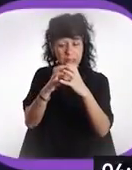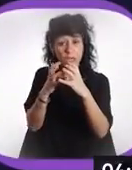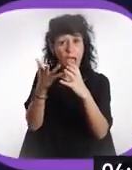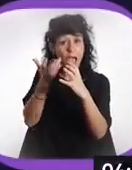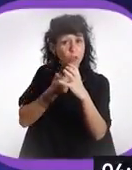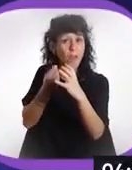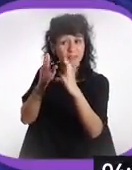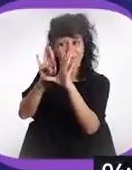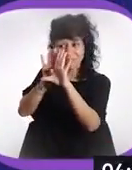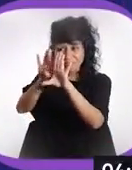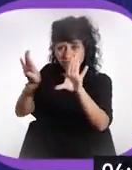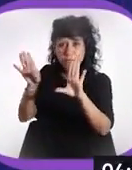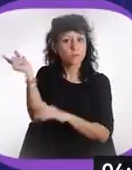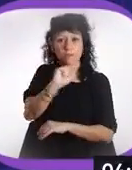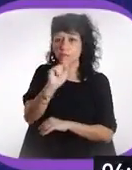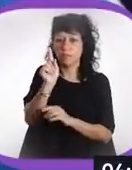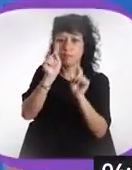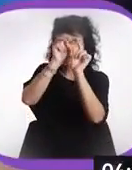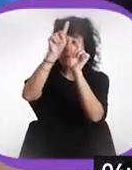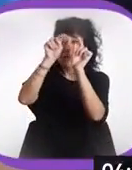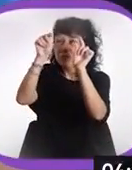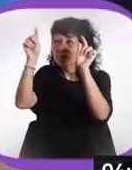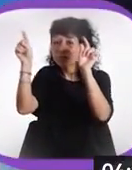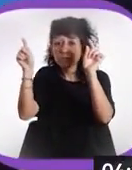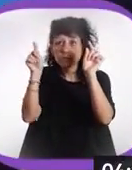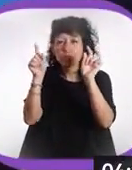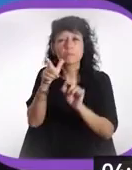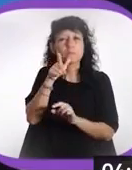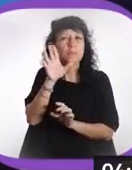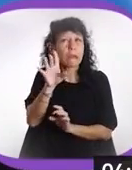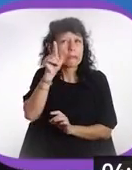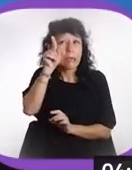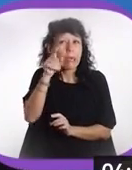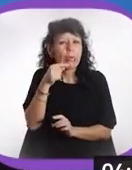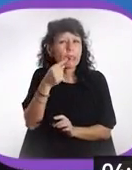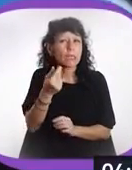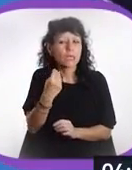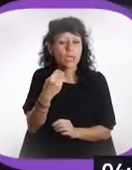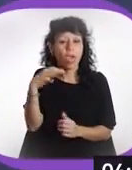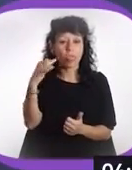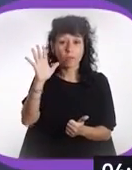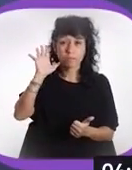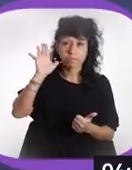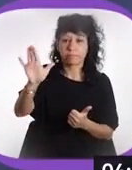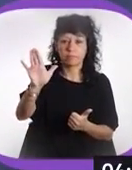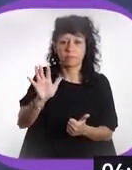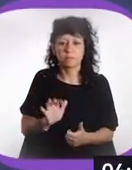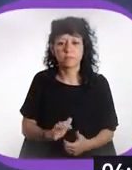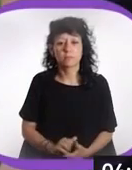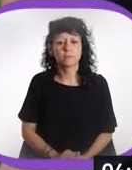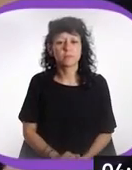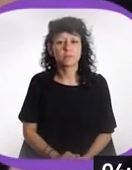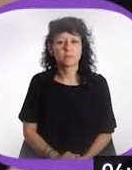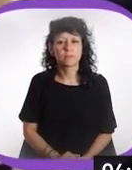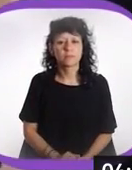De acuerdo a esos jeroglíficos Sentient, creo que lo que hay que hacer es presionar aquí.